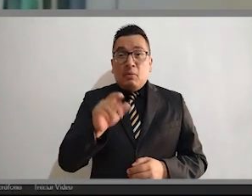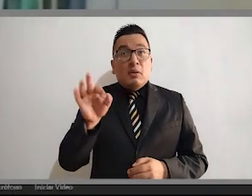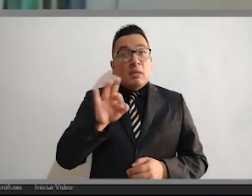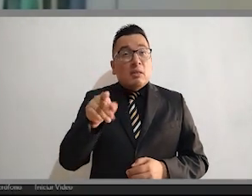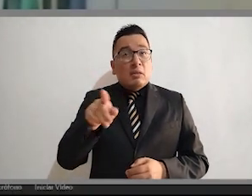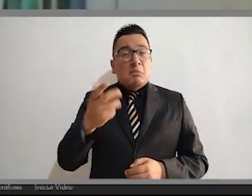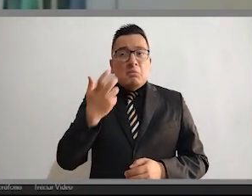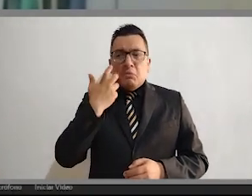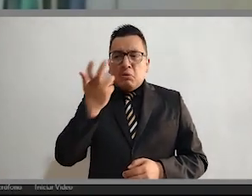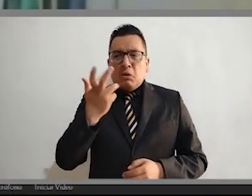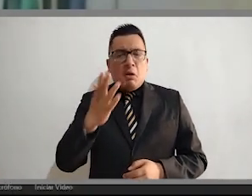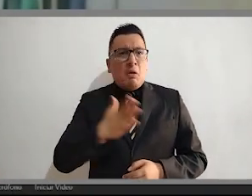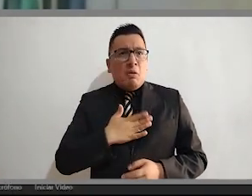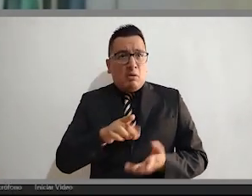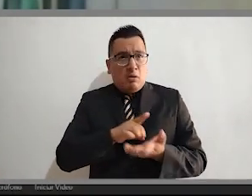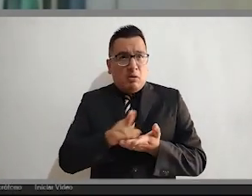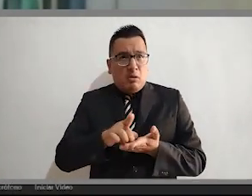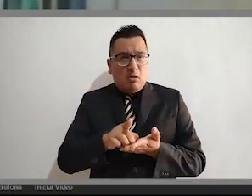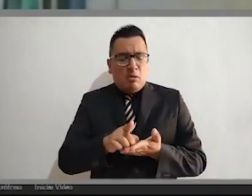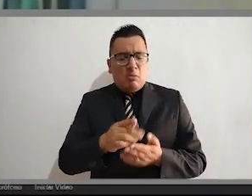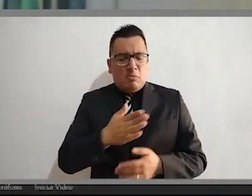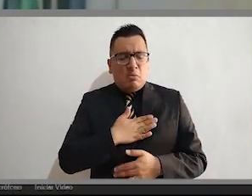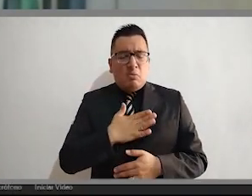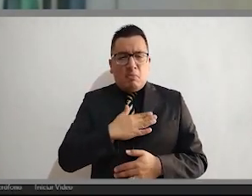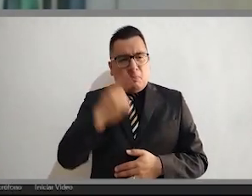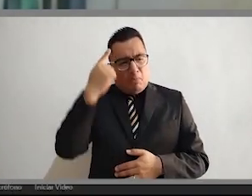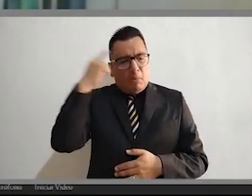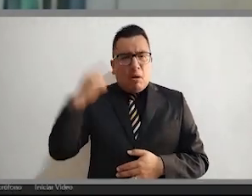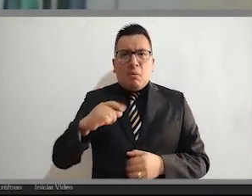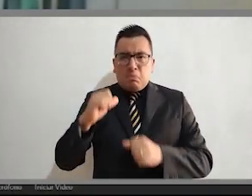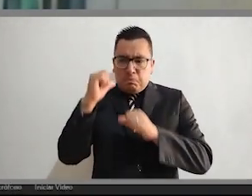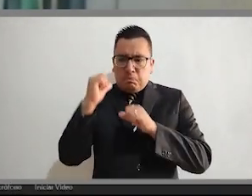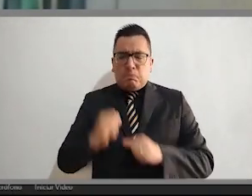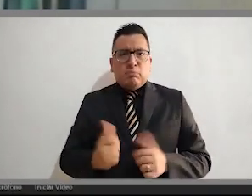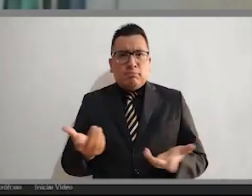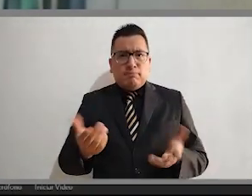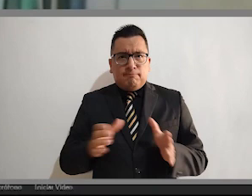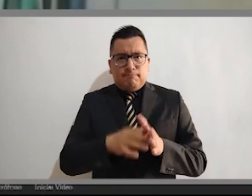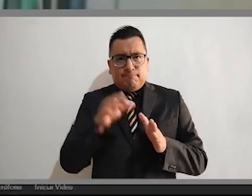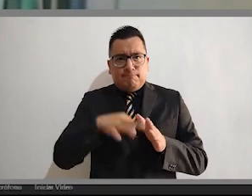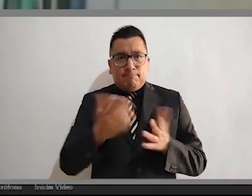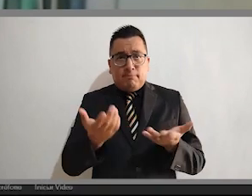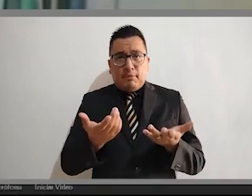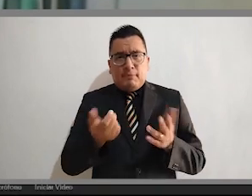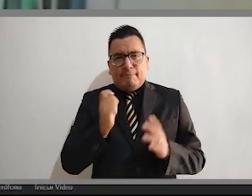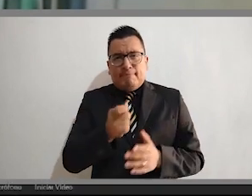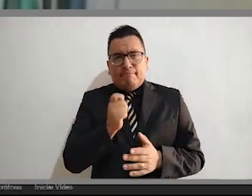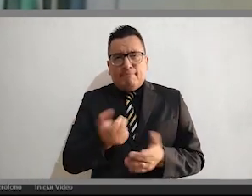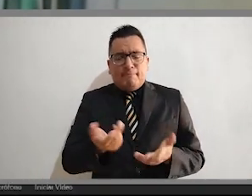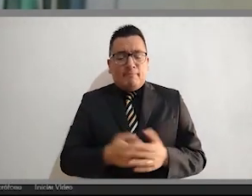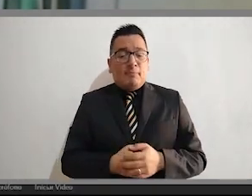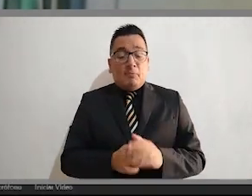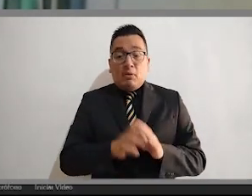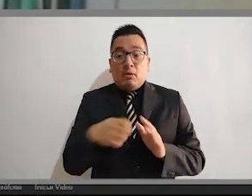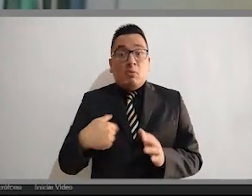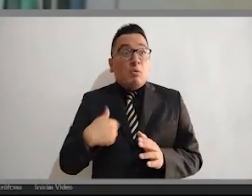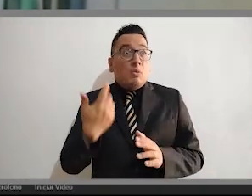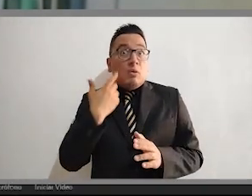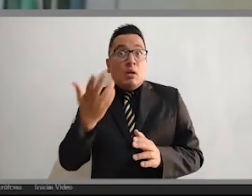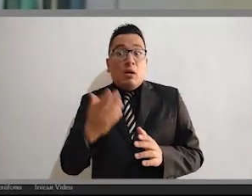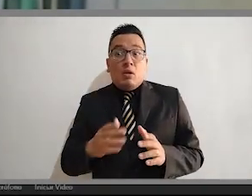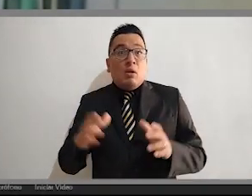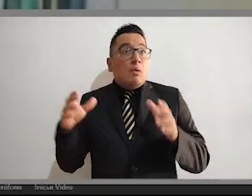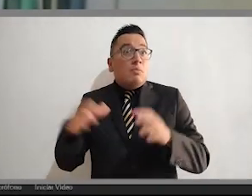de ejercer su derecho a la función pública electoral. Es decir, formar parte de un